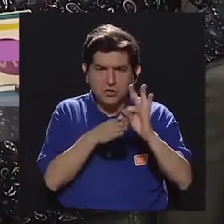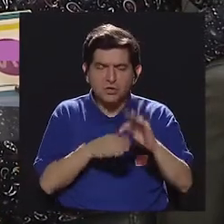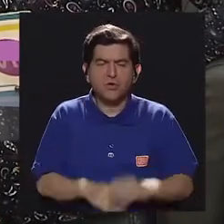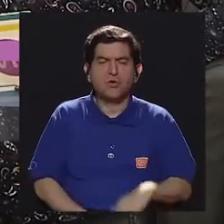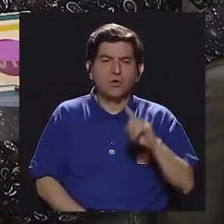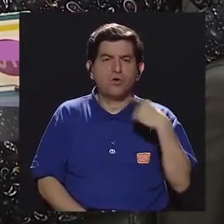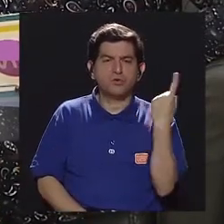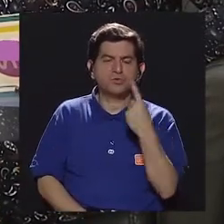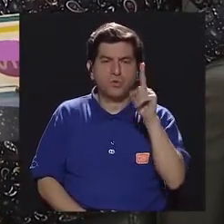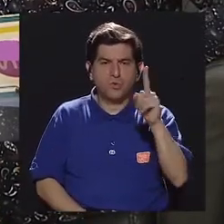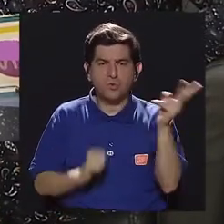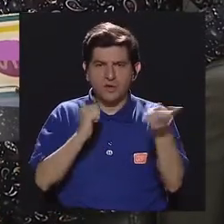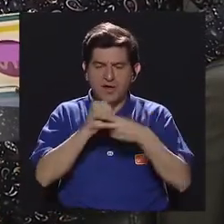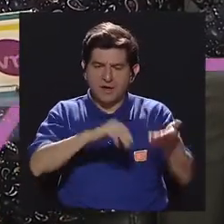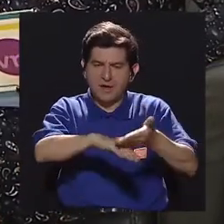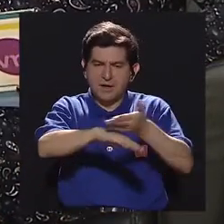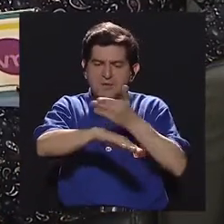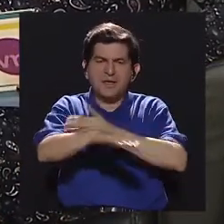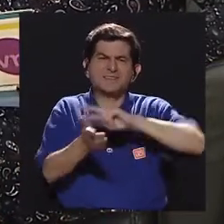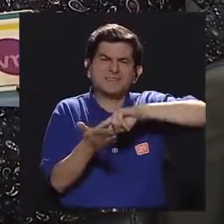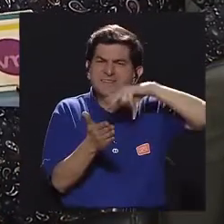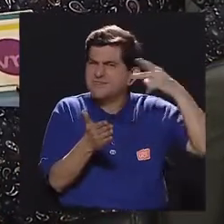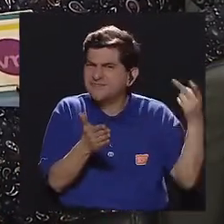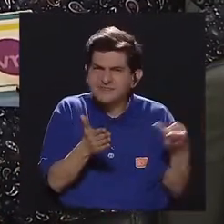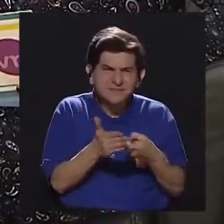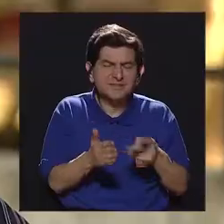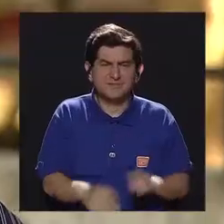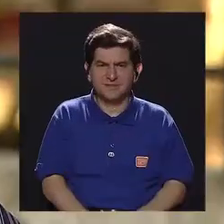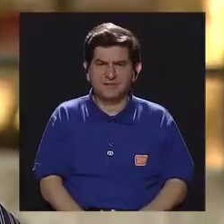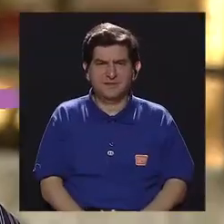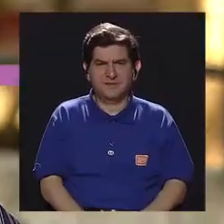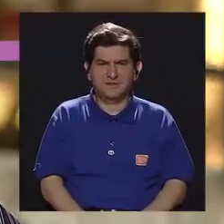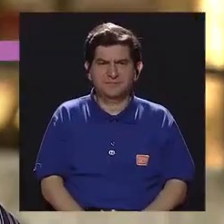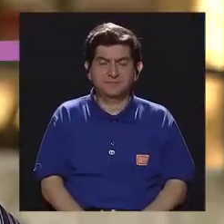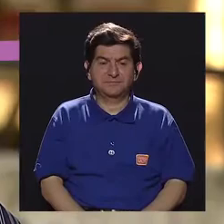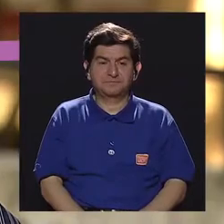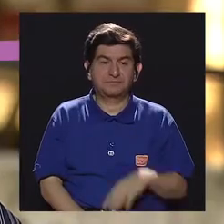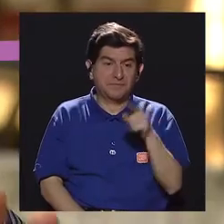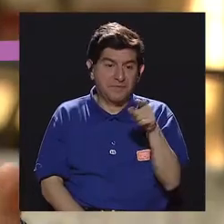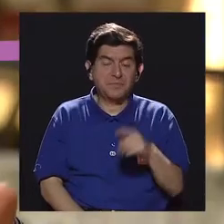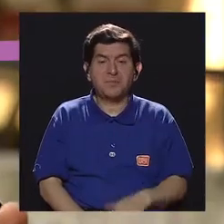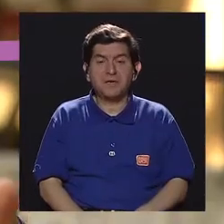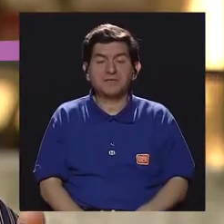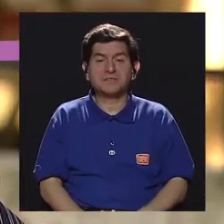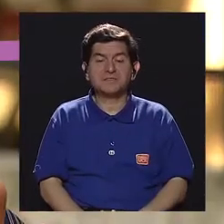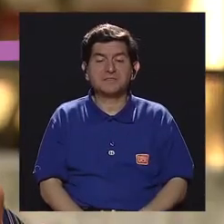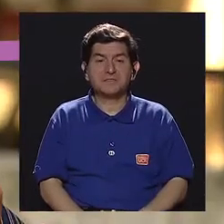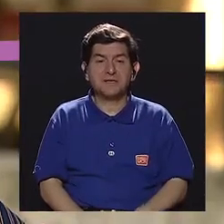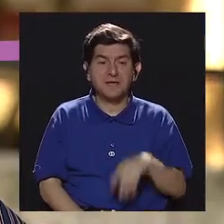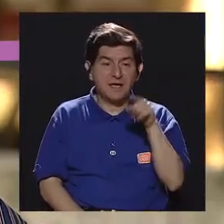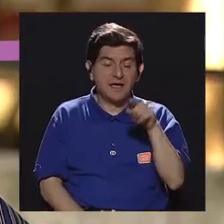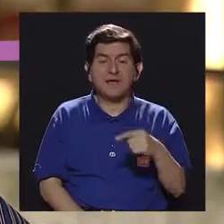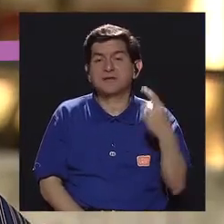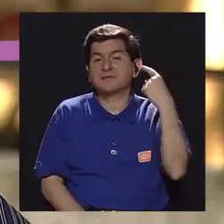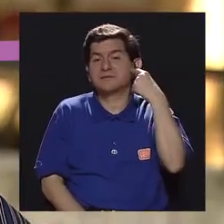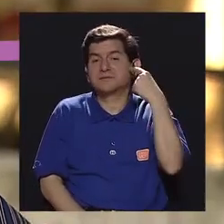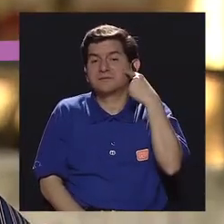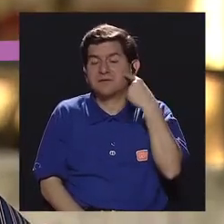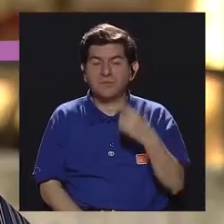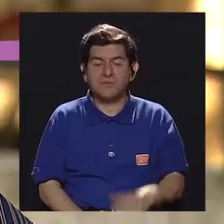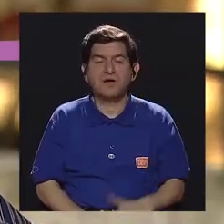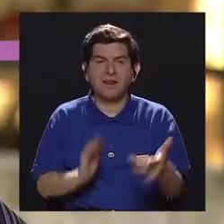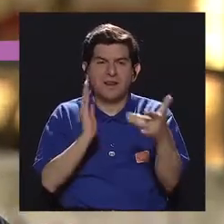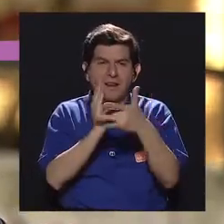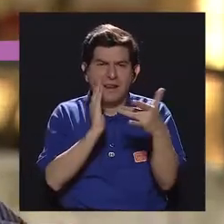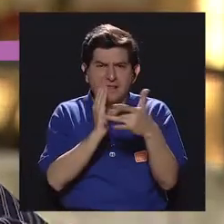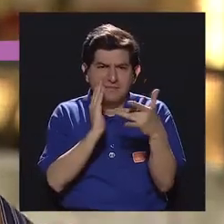recuperación. Y pues, ¿en qué consiste? Básicamente es la muela que se va a remover.